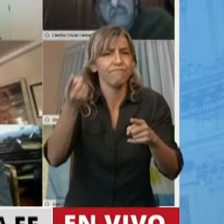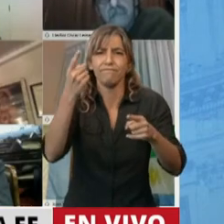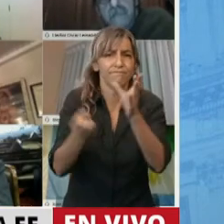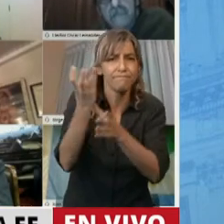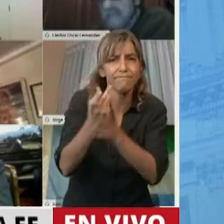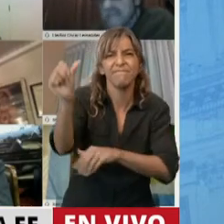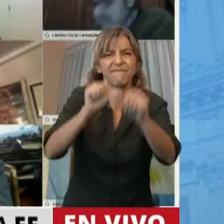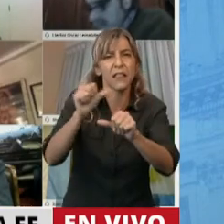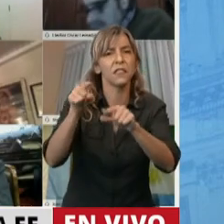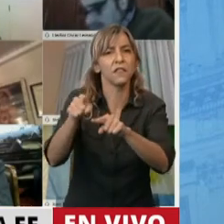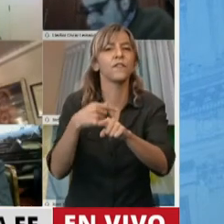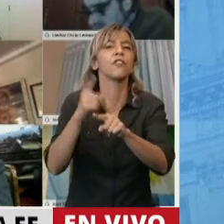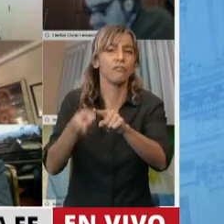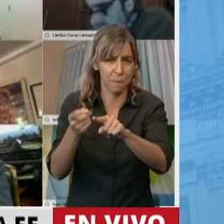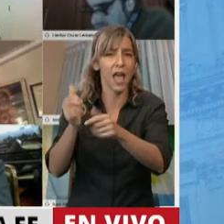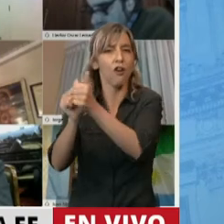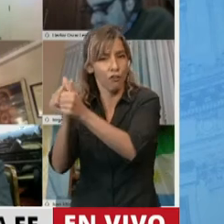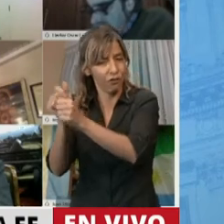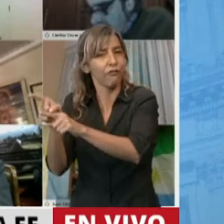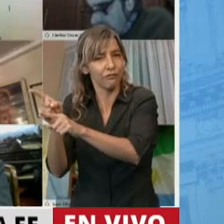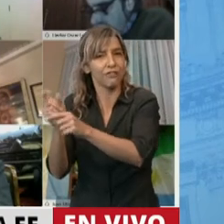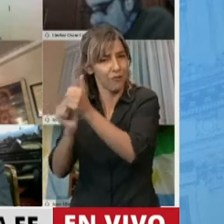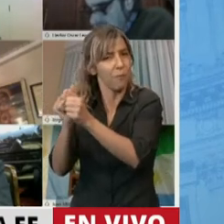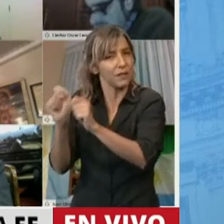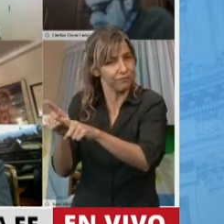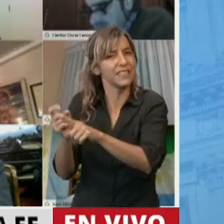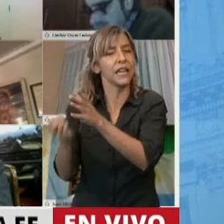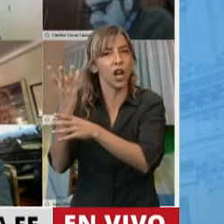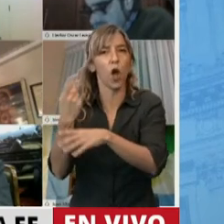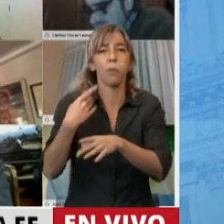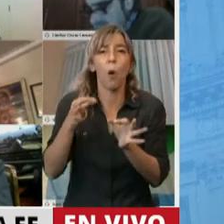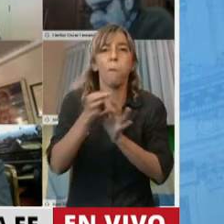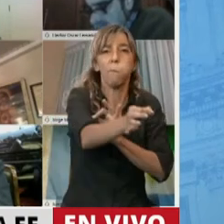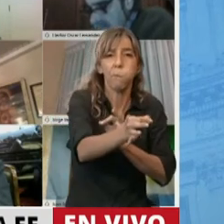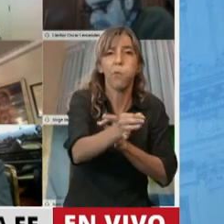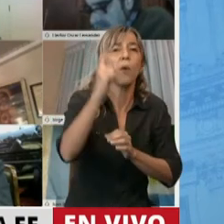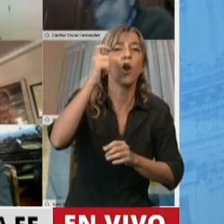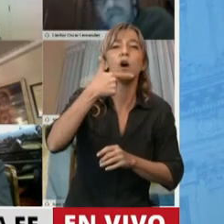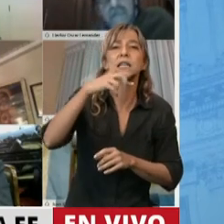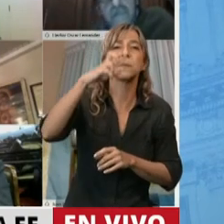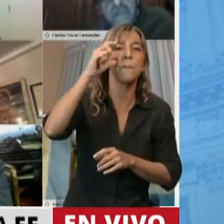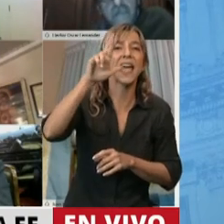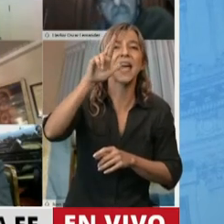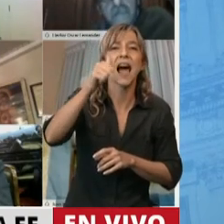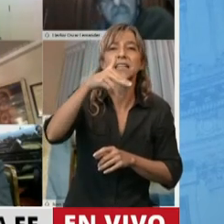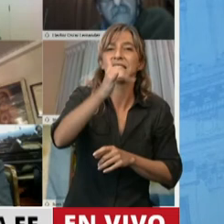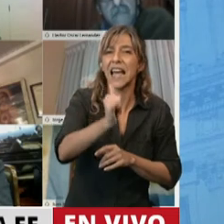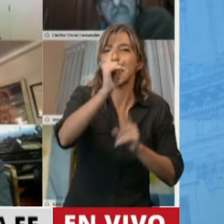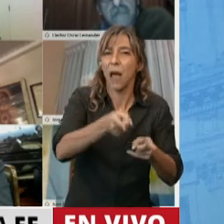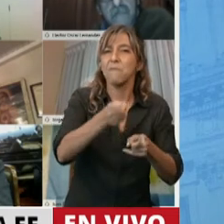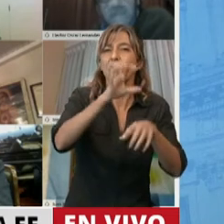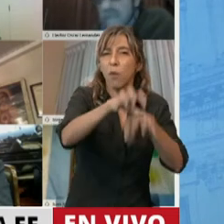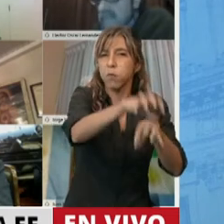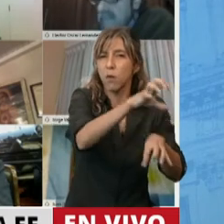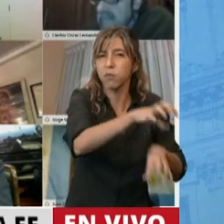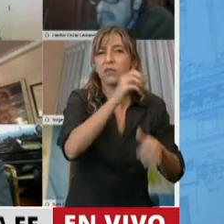una empresa progresista de Rosario. Al polo tecnológico de Esperanza, al CIDETER en Las Parejas, ese